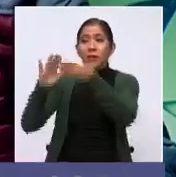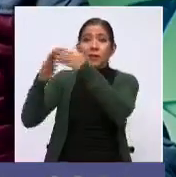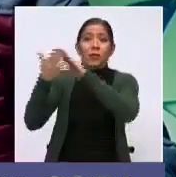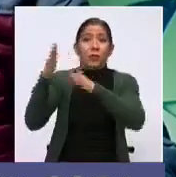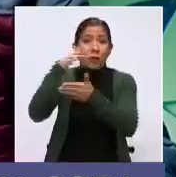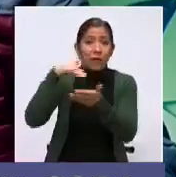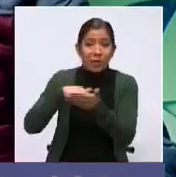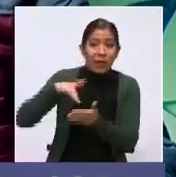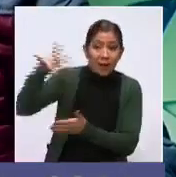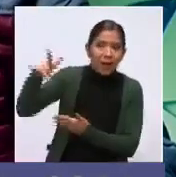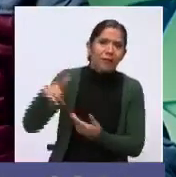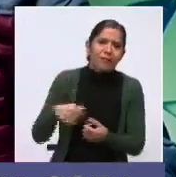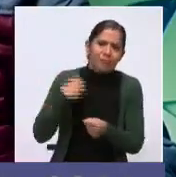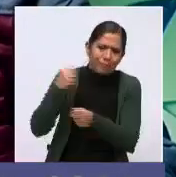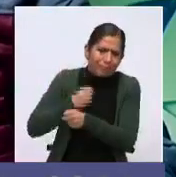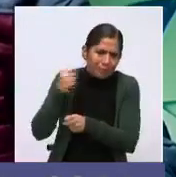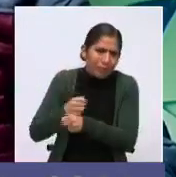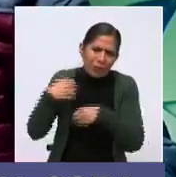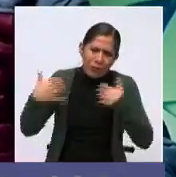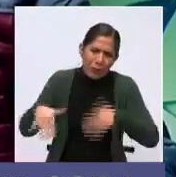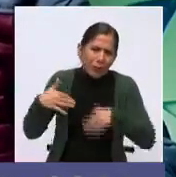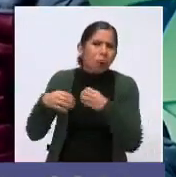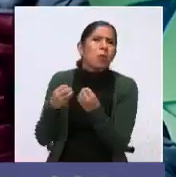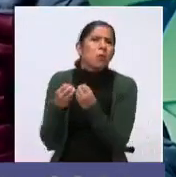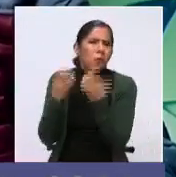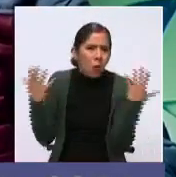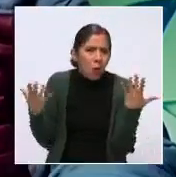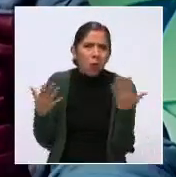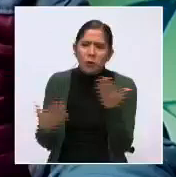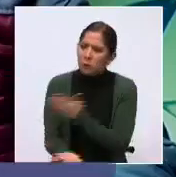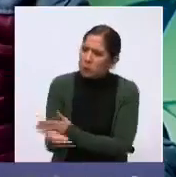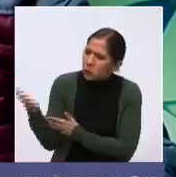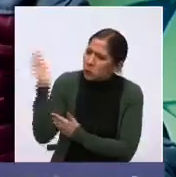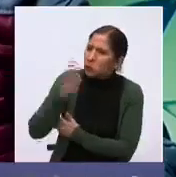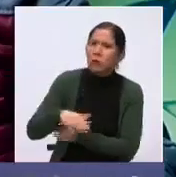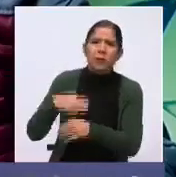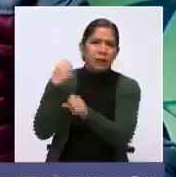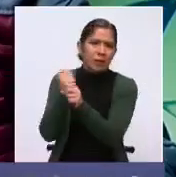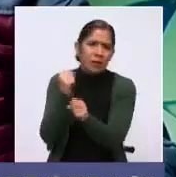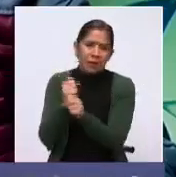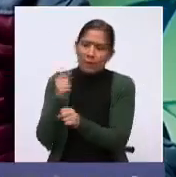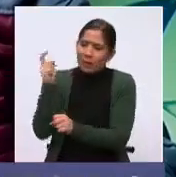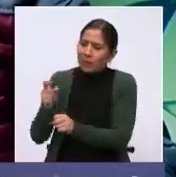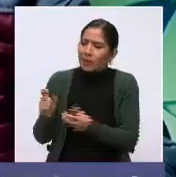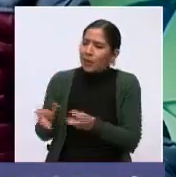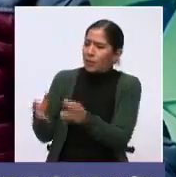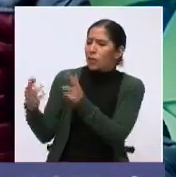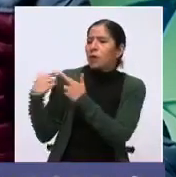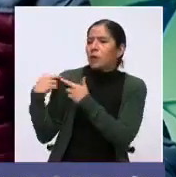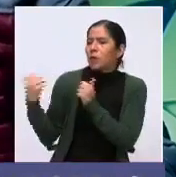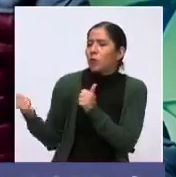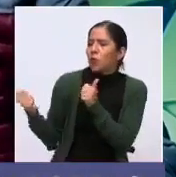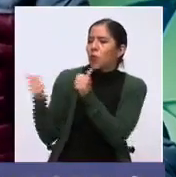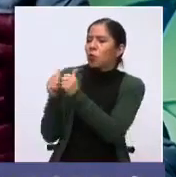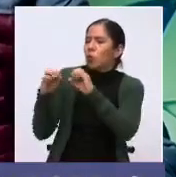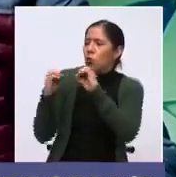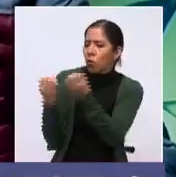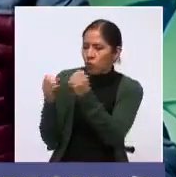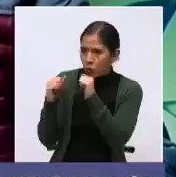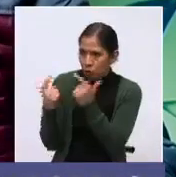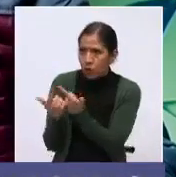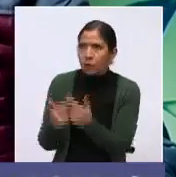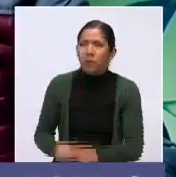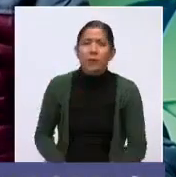Ciudad del Alto, necesita una gestión responsable y además de la mano de las organizaciones sociales. Don Nicasio, le voy a presentar,